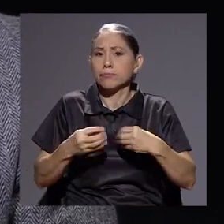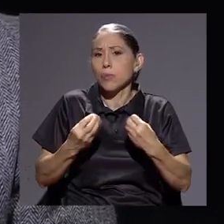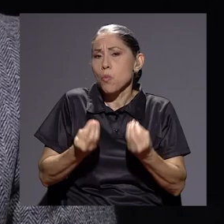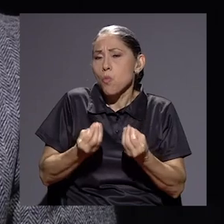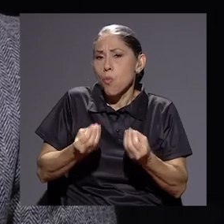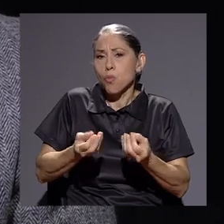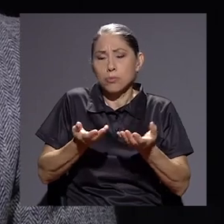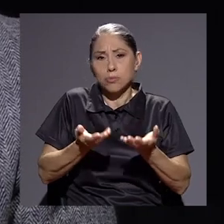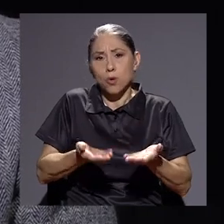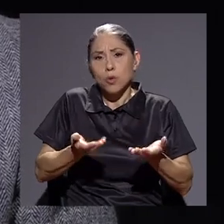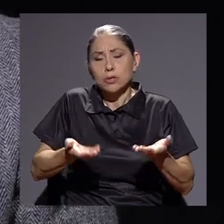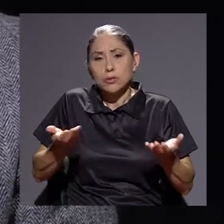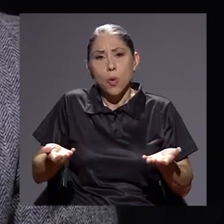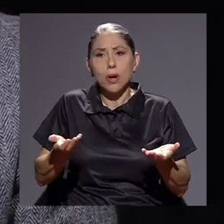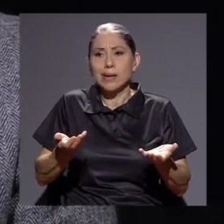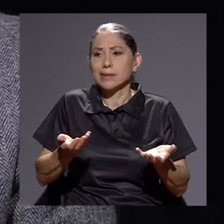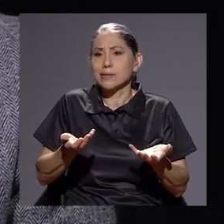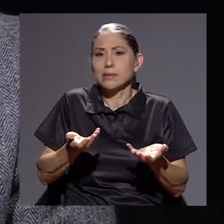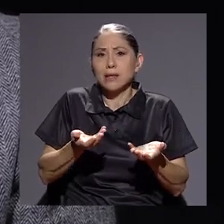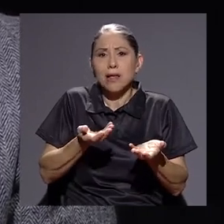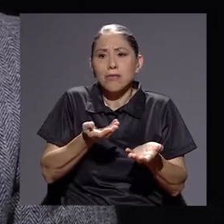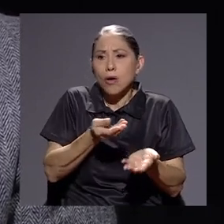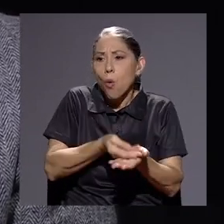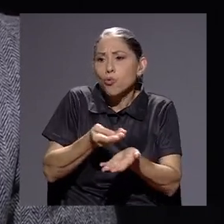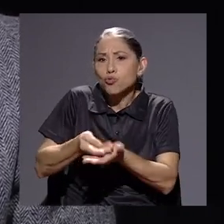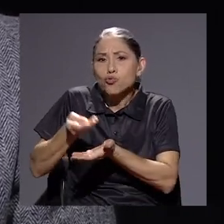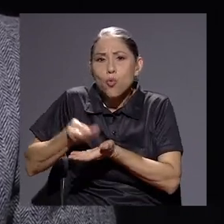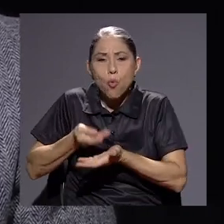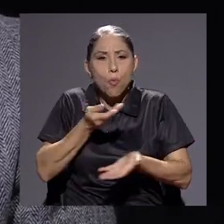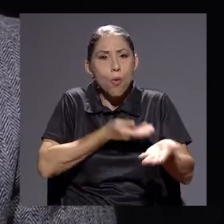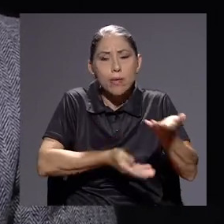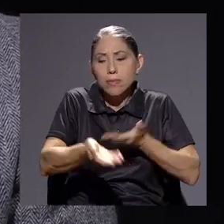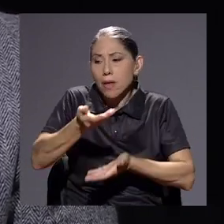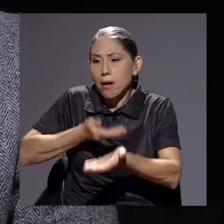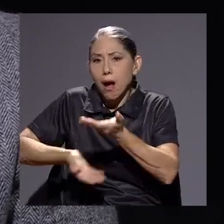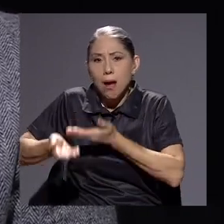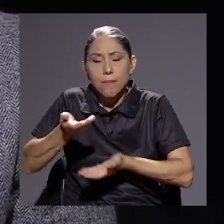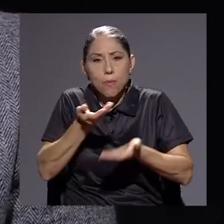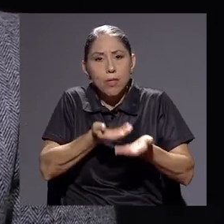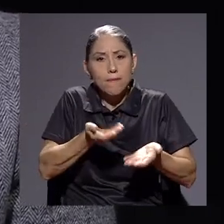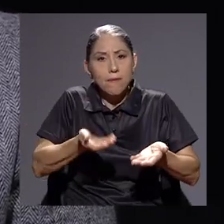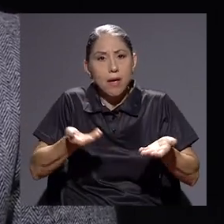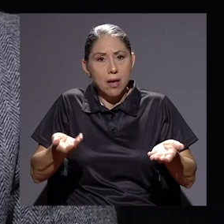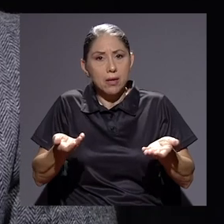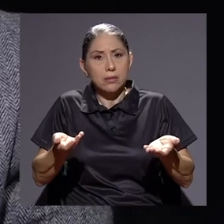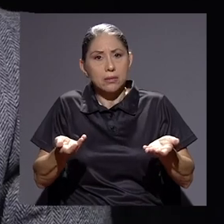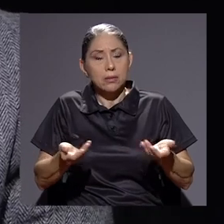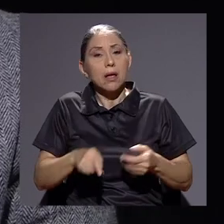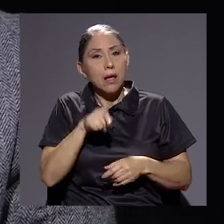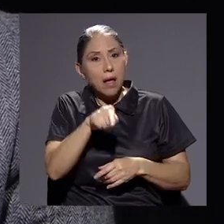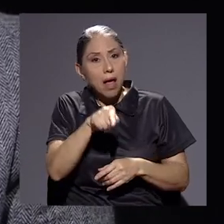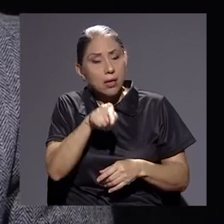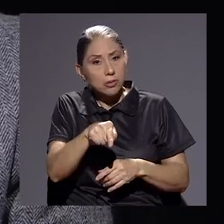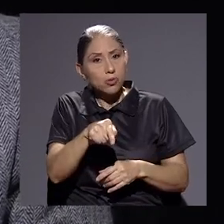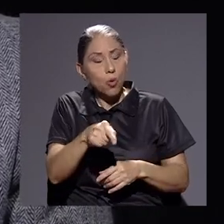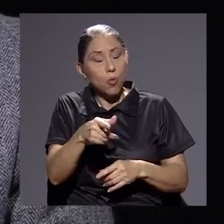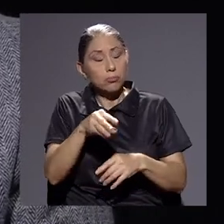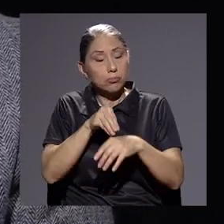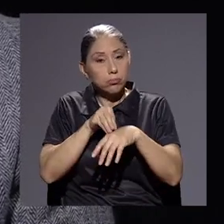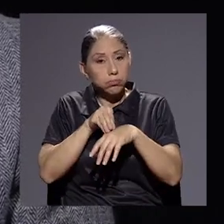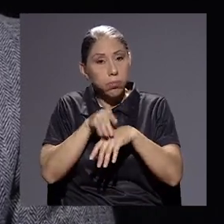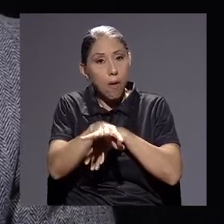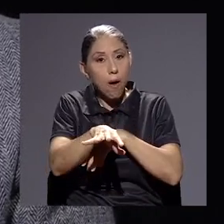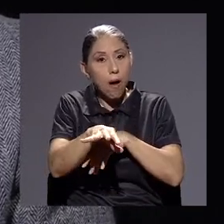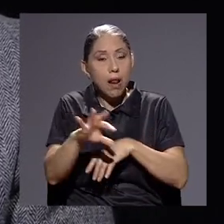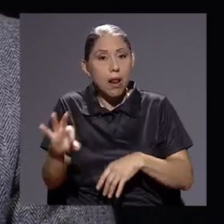de cuestiones de consumo, de intercambio de bienes, y eso pues tiene además un efecto tremendo